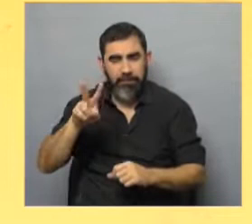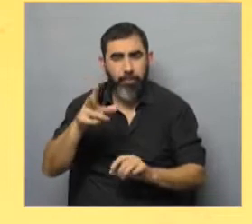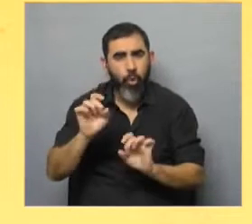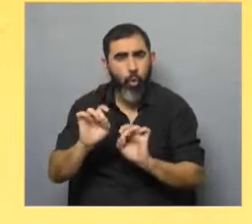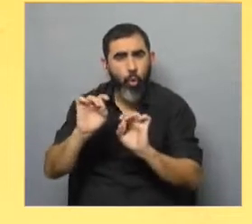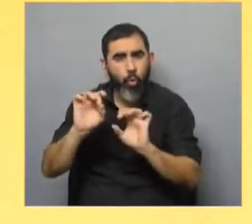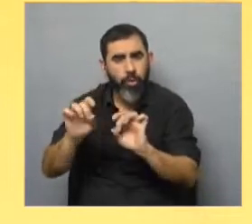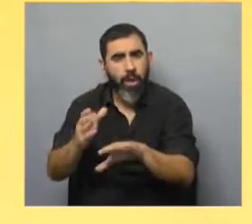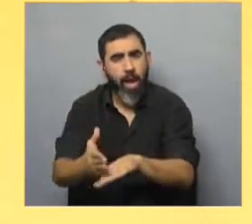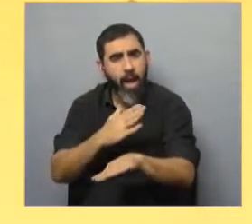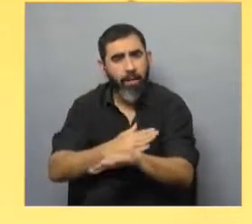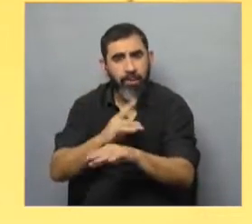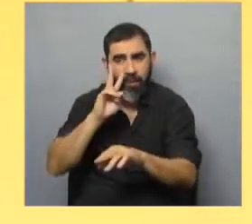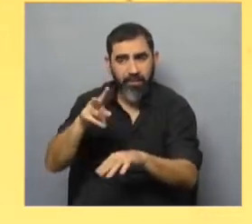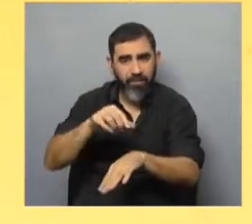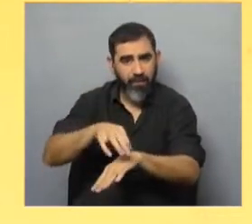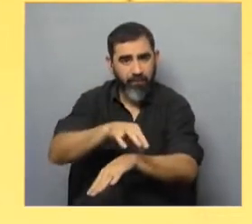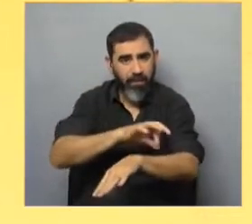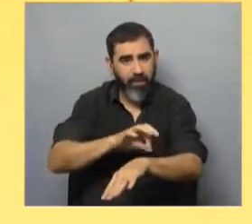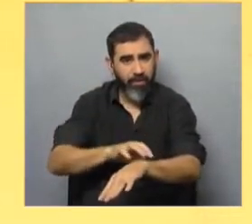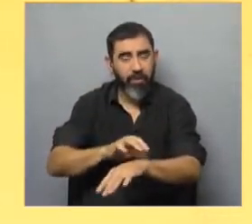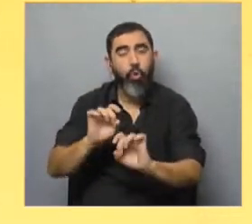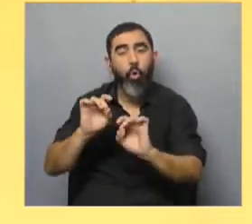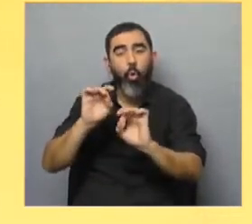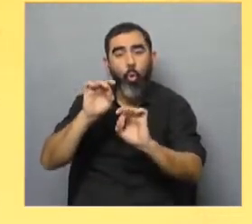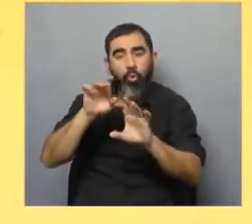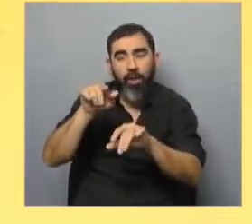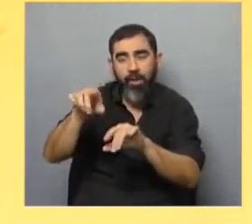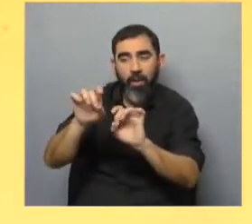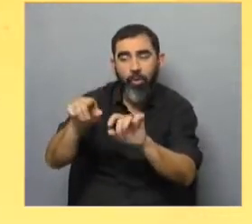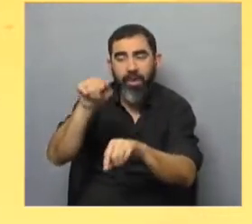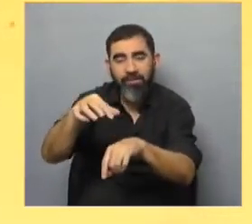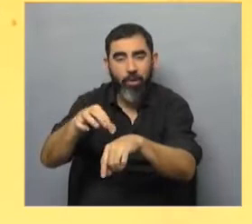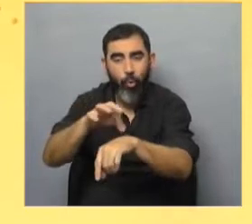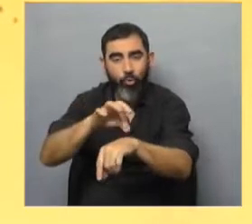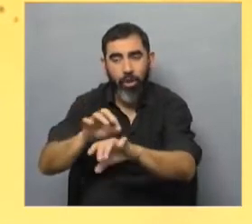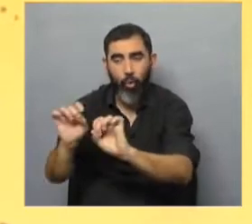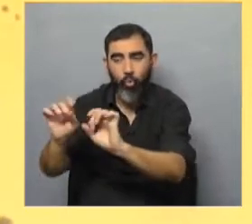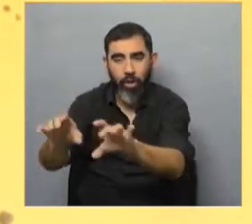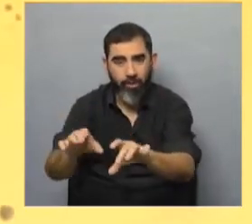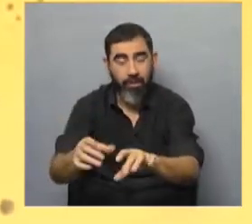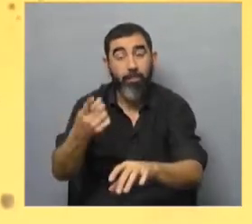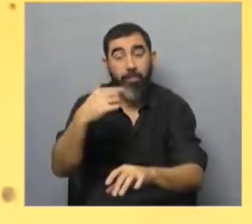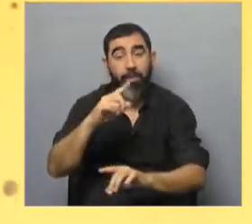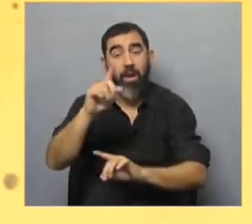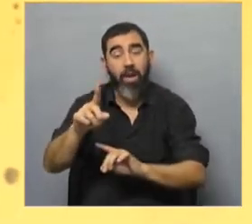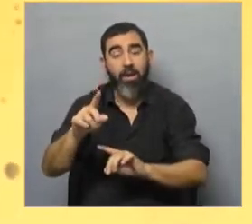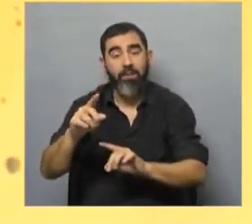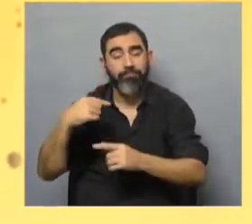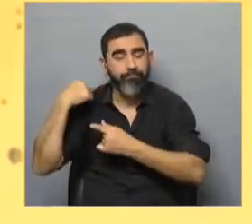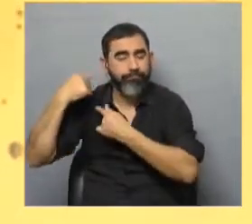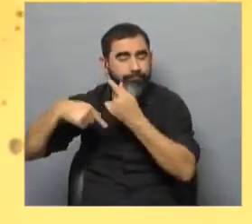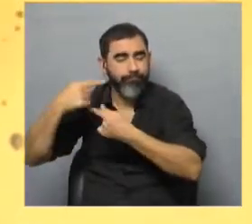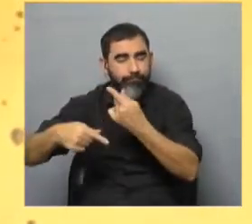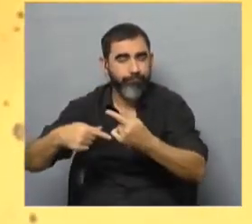de hacerse visible? No, lo que contagia son esas pústulas. Lo que ha pasado es que la clásica manifestación